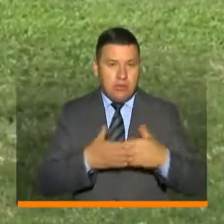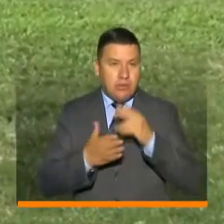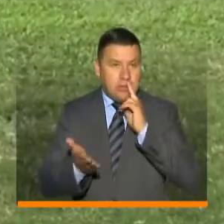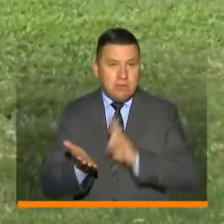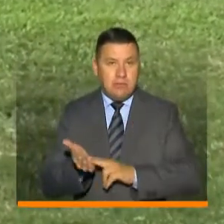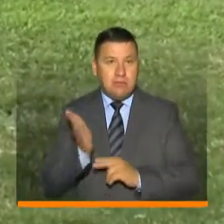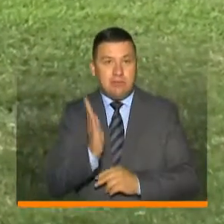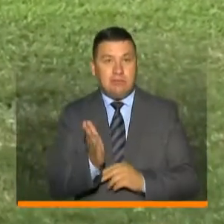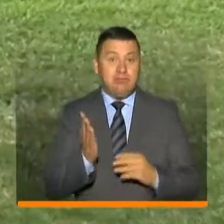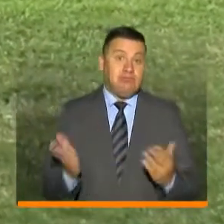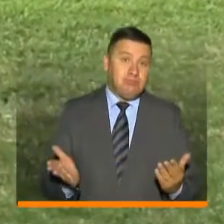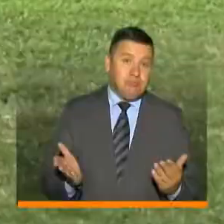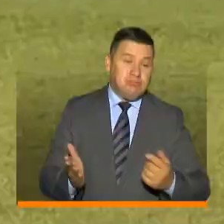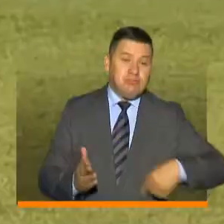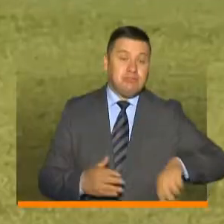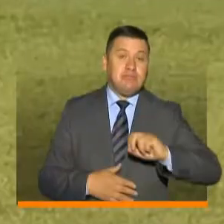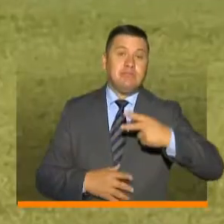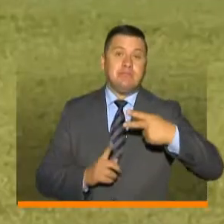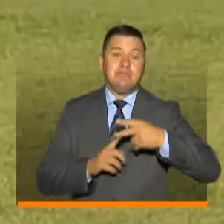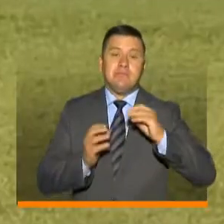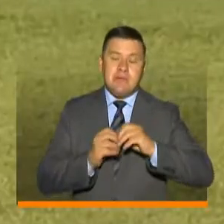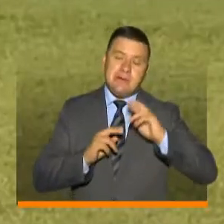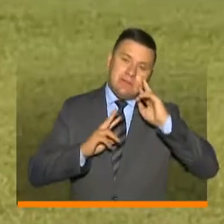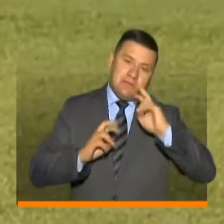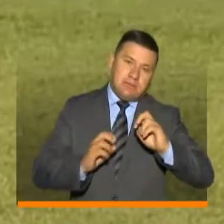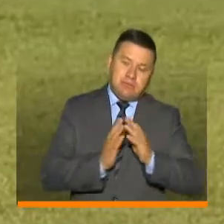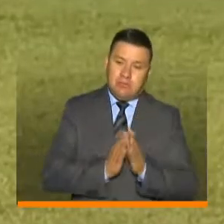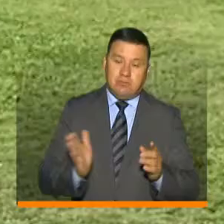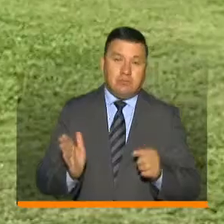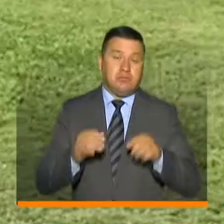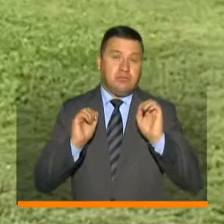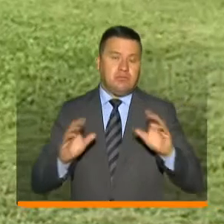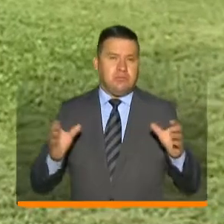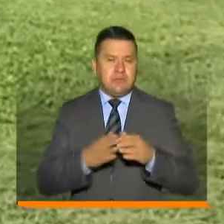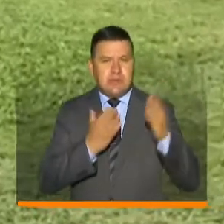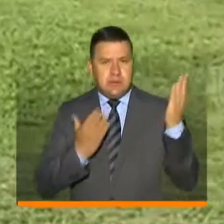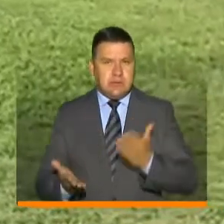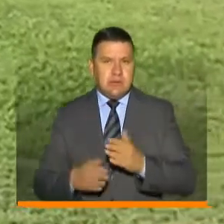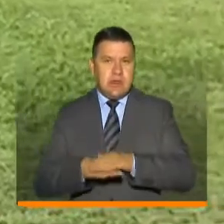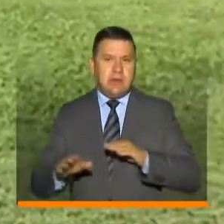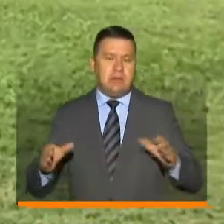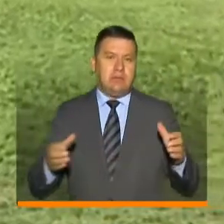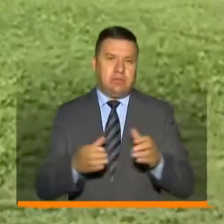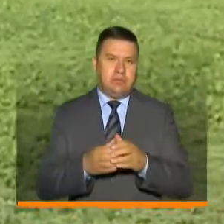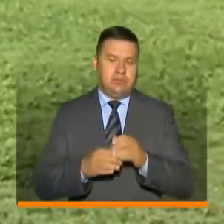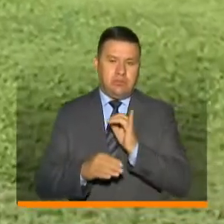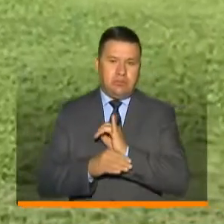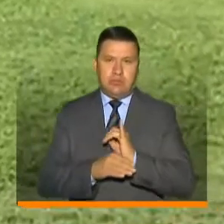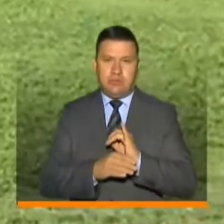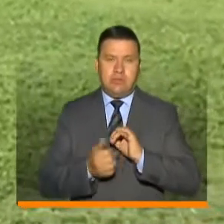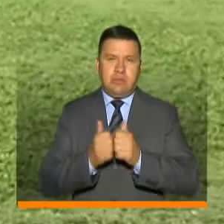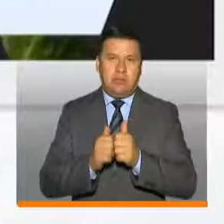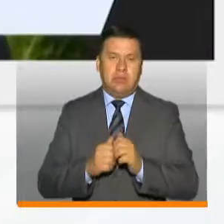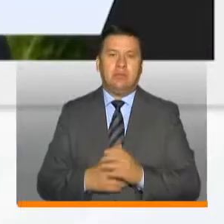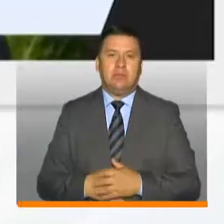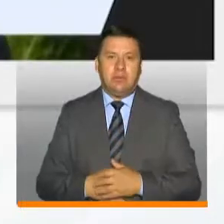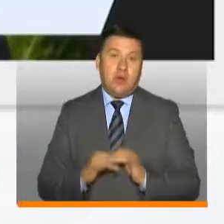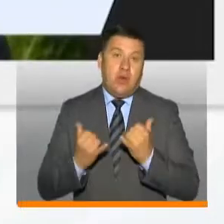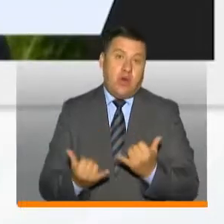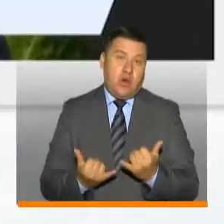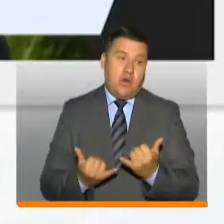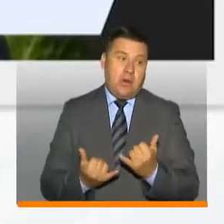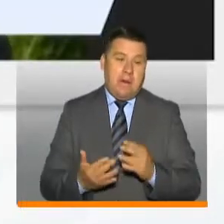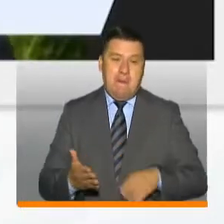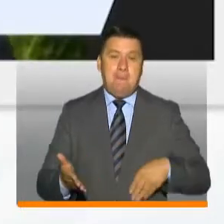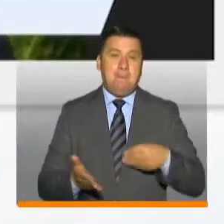notificación. Sin embargo, hay una segunda investigación en curso, que podría traer más consecuencias a la institución deportiva. Hoy por hoy, con